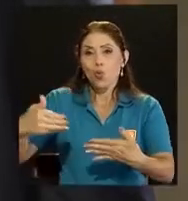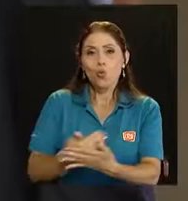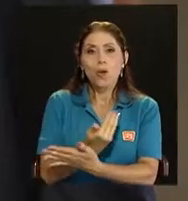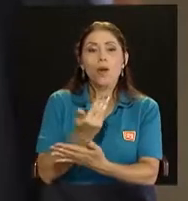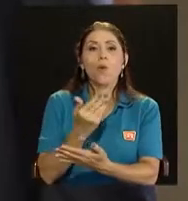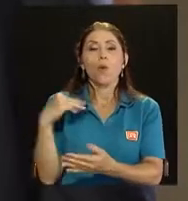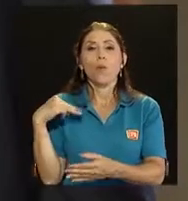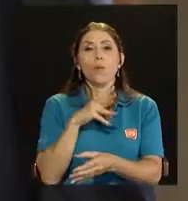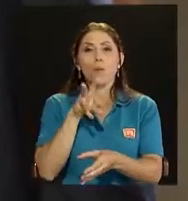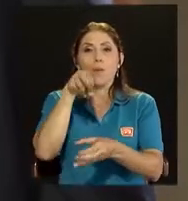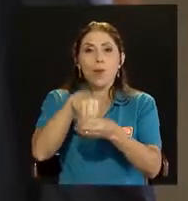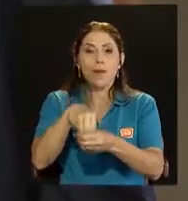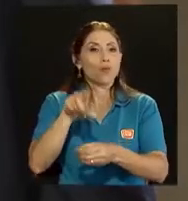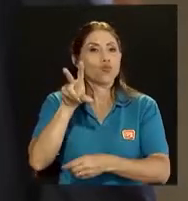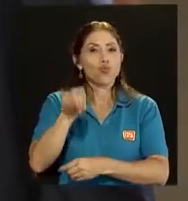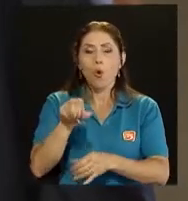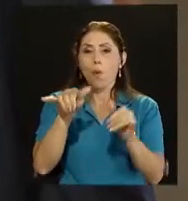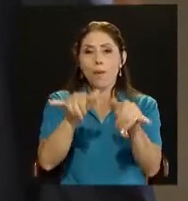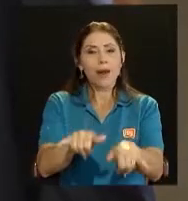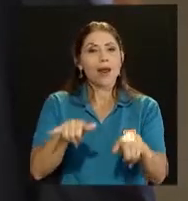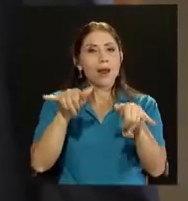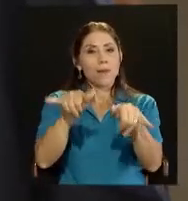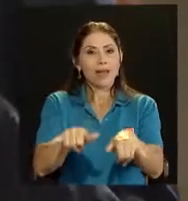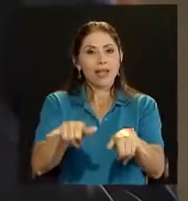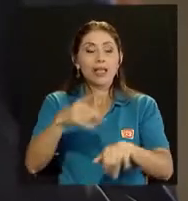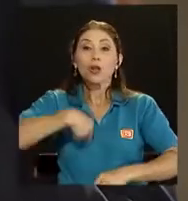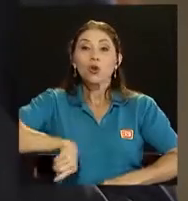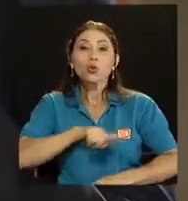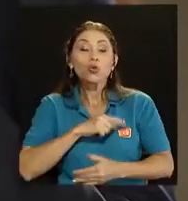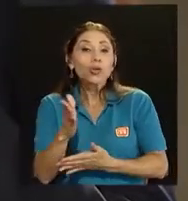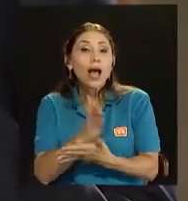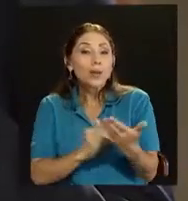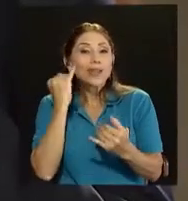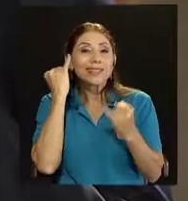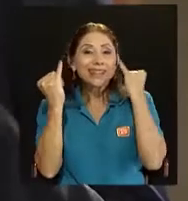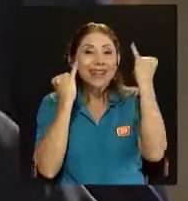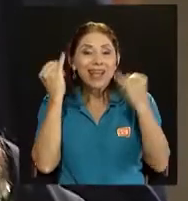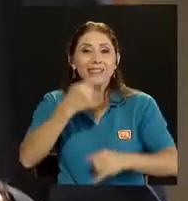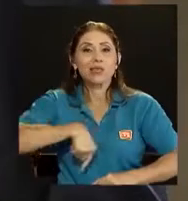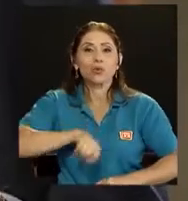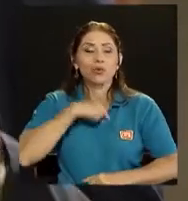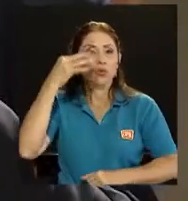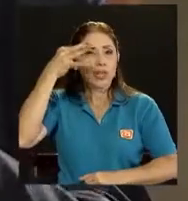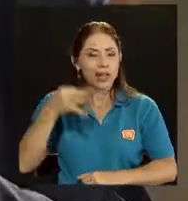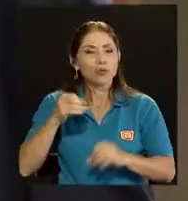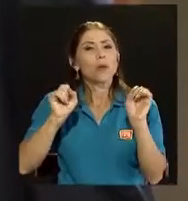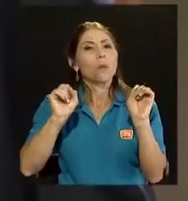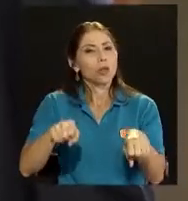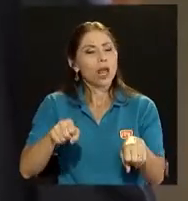permanente, y creo que tenemos algunas ideas en donde nosotros creemos que podríamos